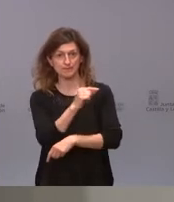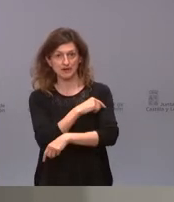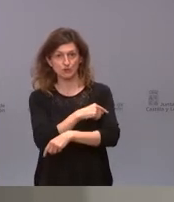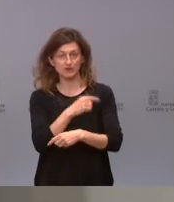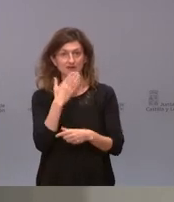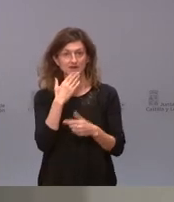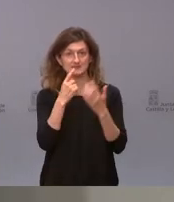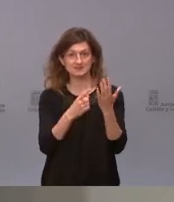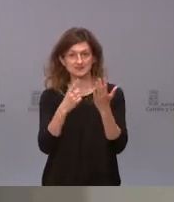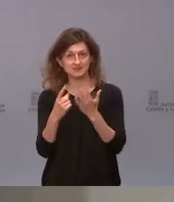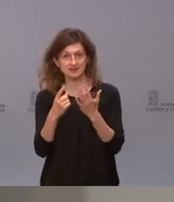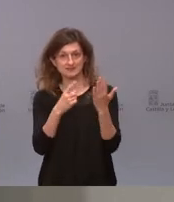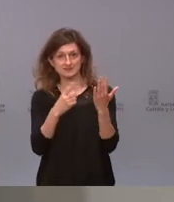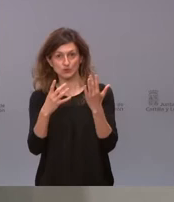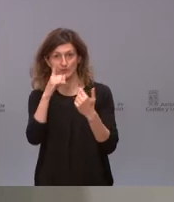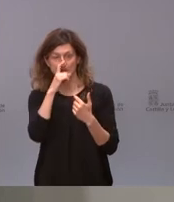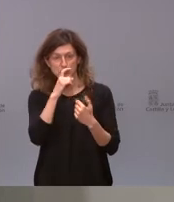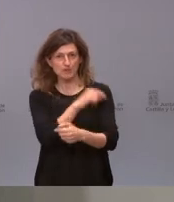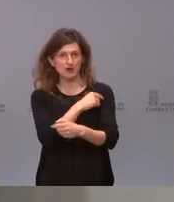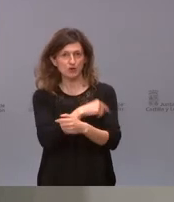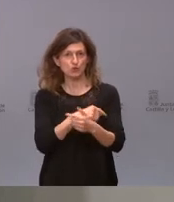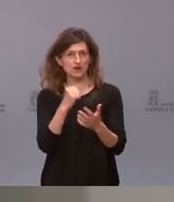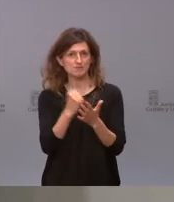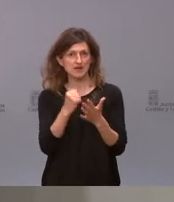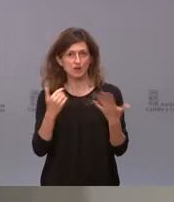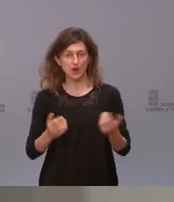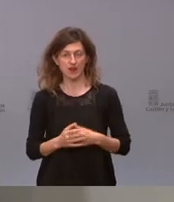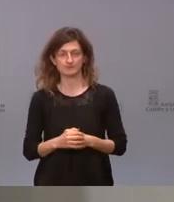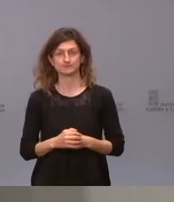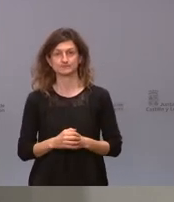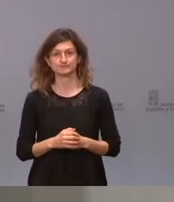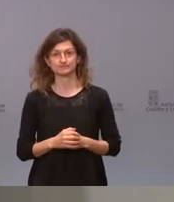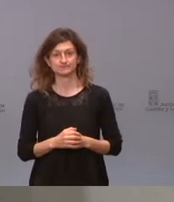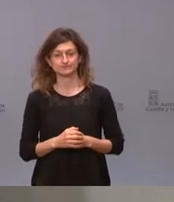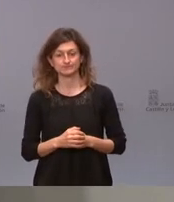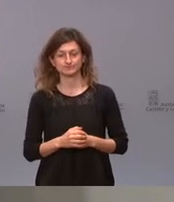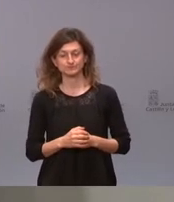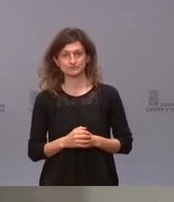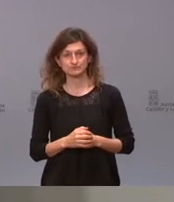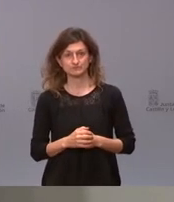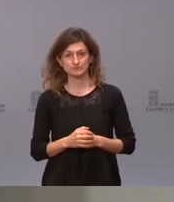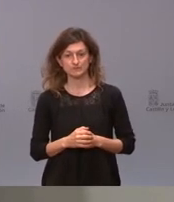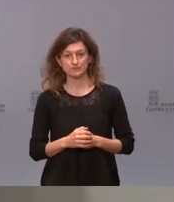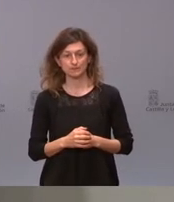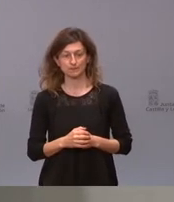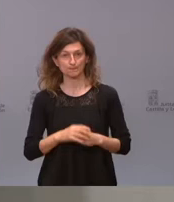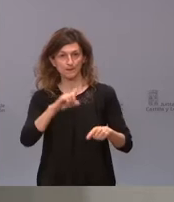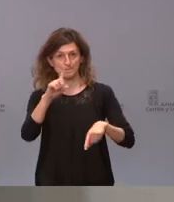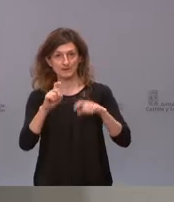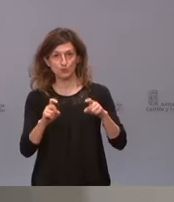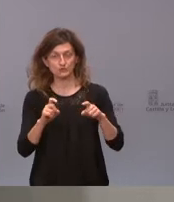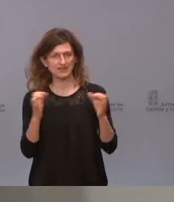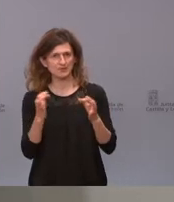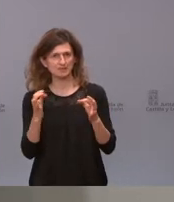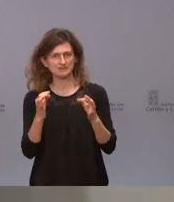años que vacunas estaban pues se estaban poniendo y luego ya como preguntas qué es lo que está pasando para que la incidencia